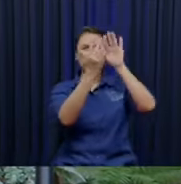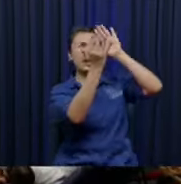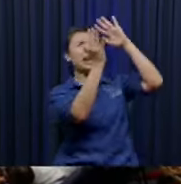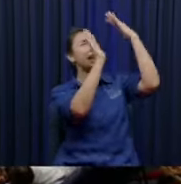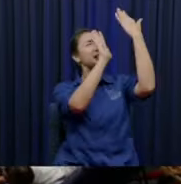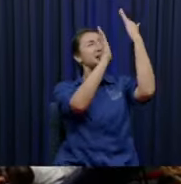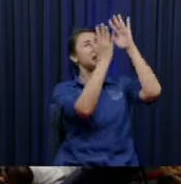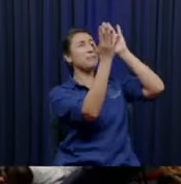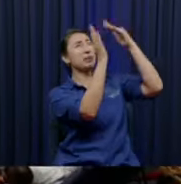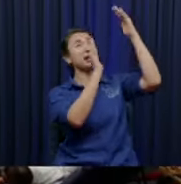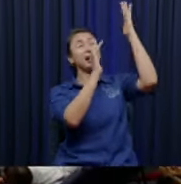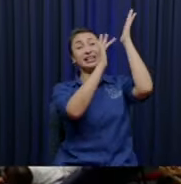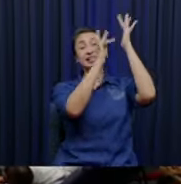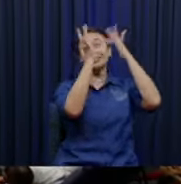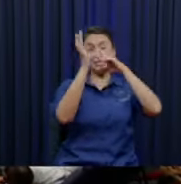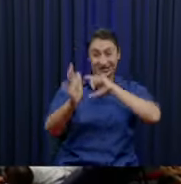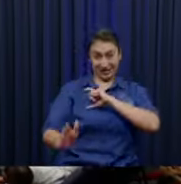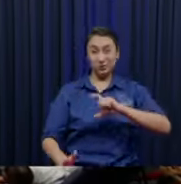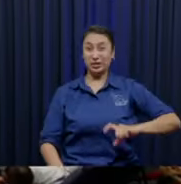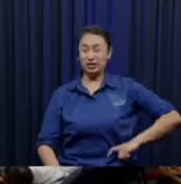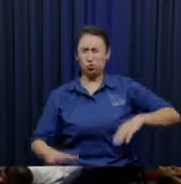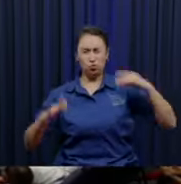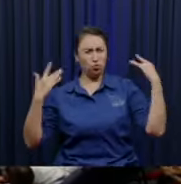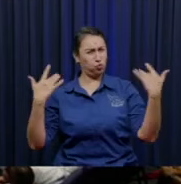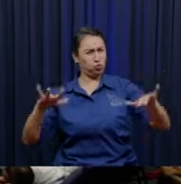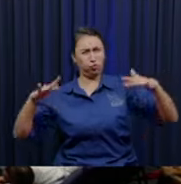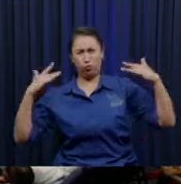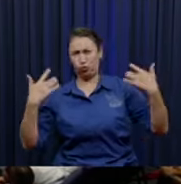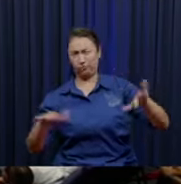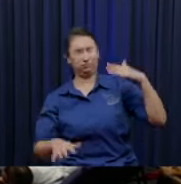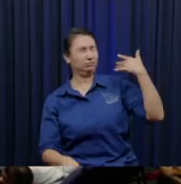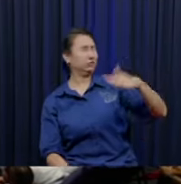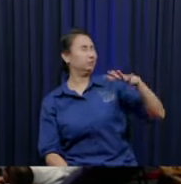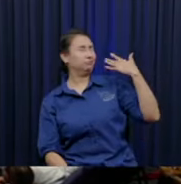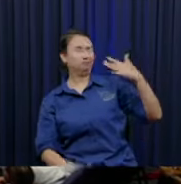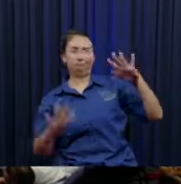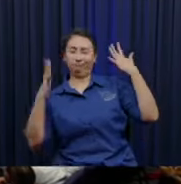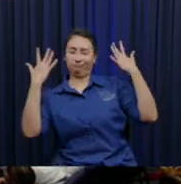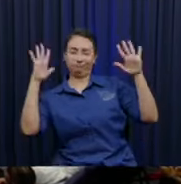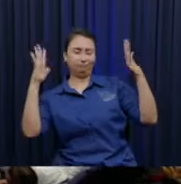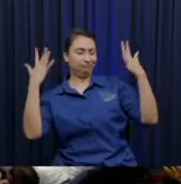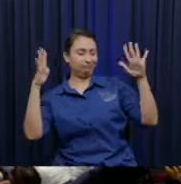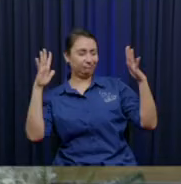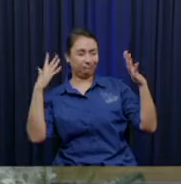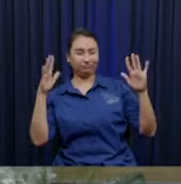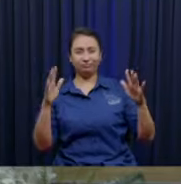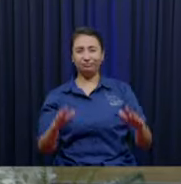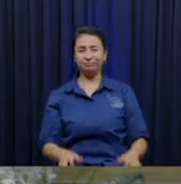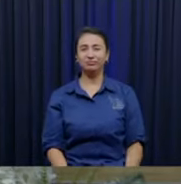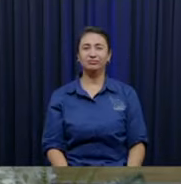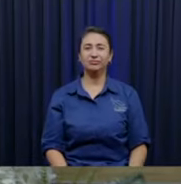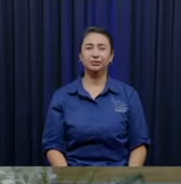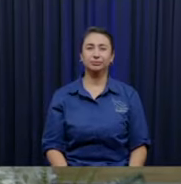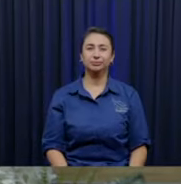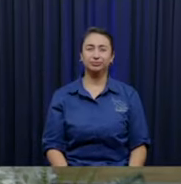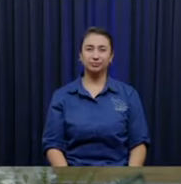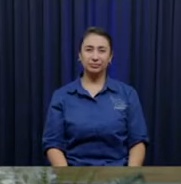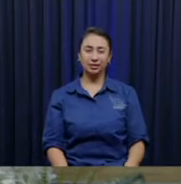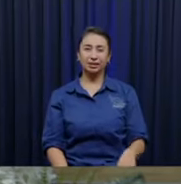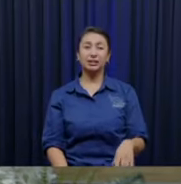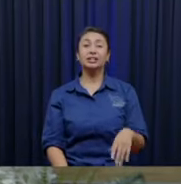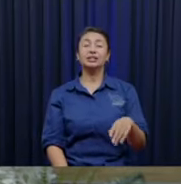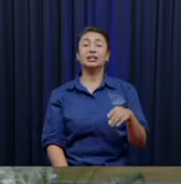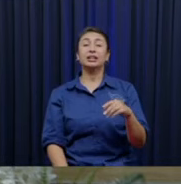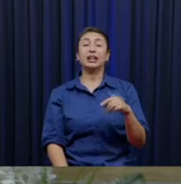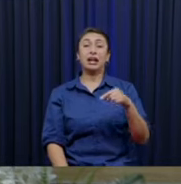cosa tremenda, es una locura. Es una locura para la mente humana. Entonces eso es lo que hemos estado